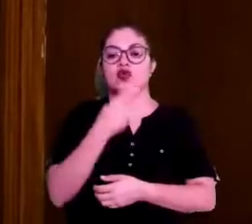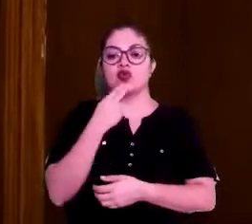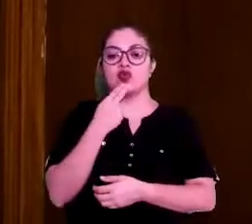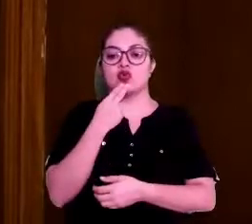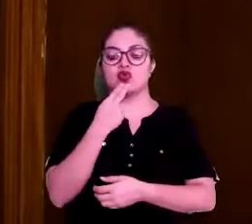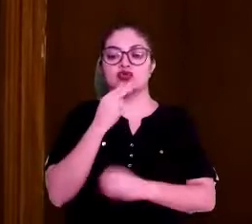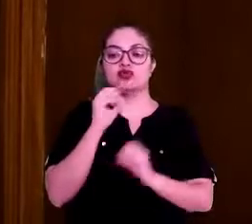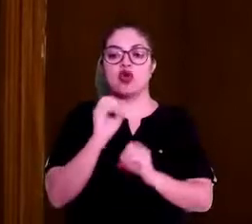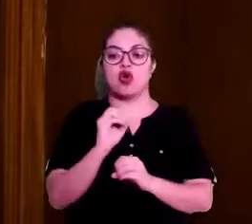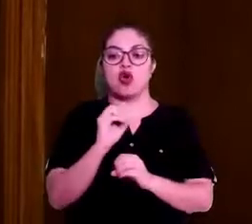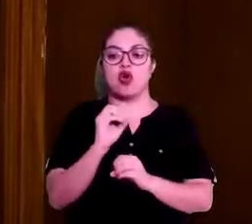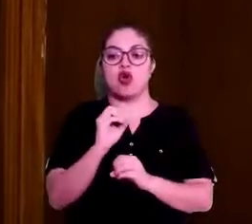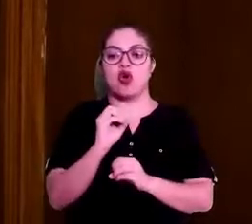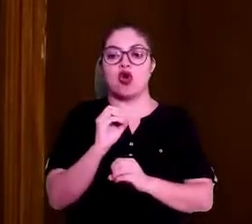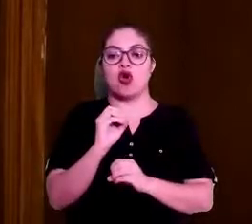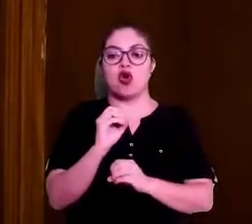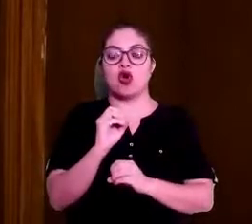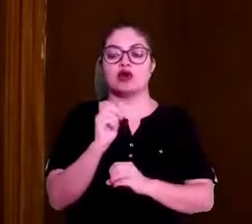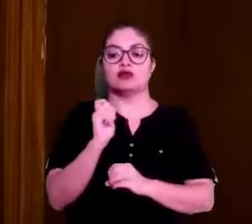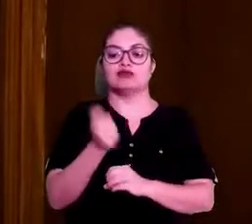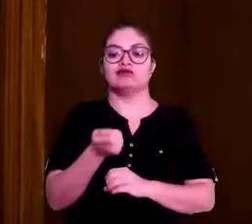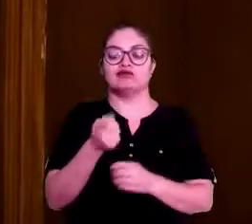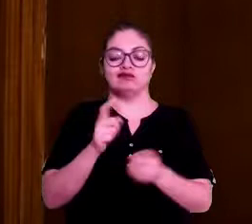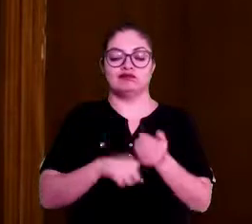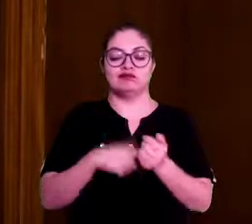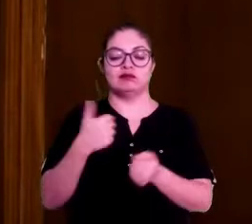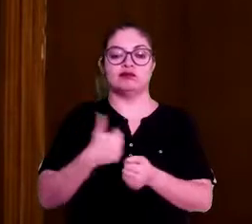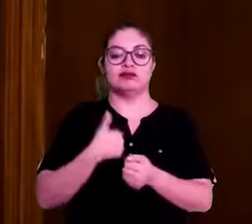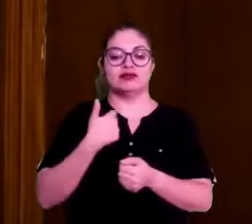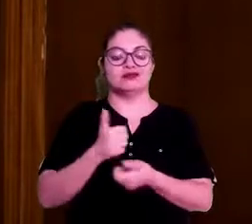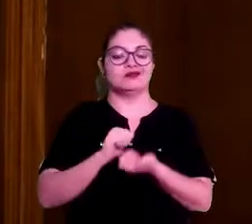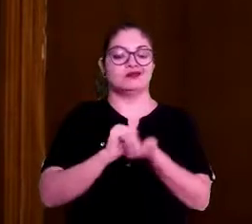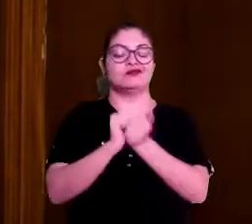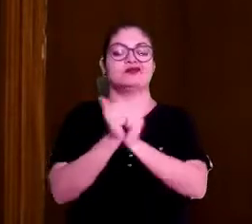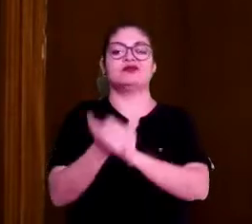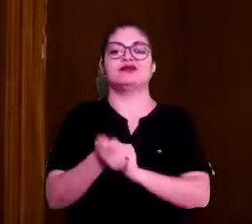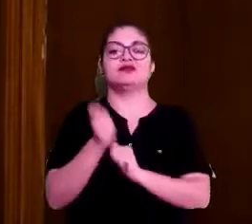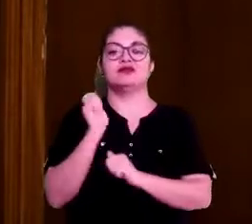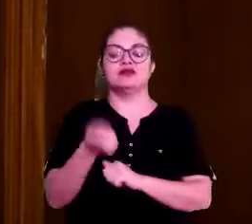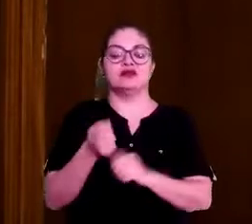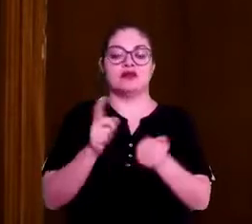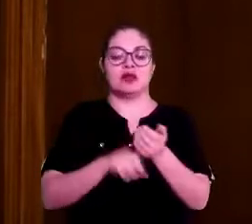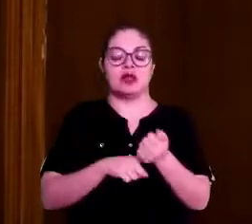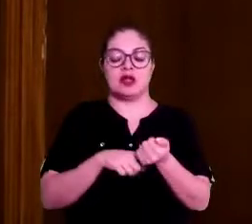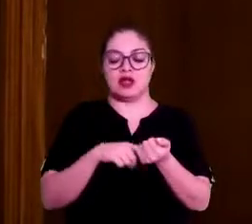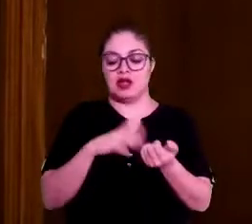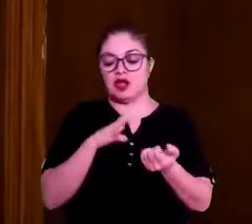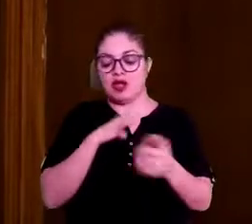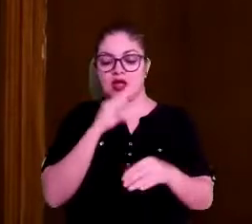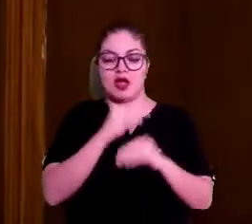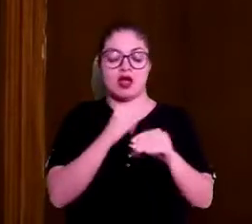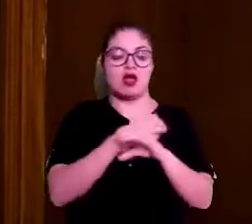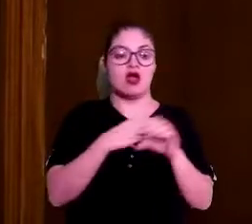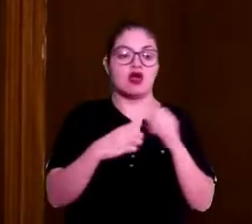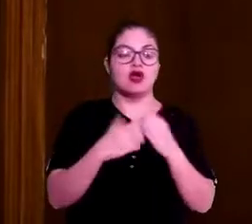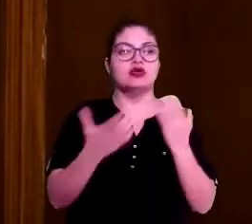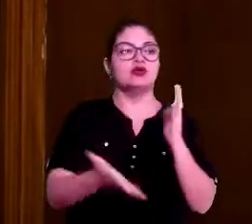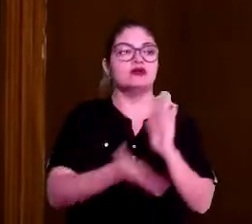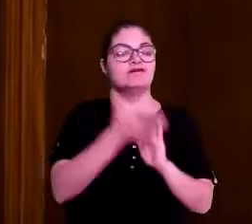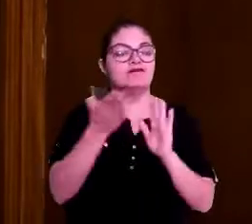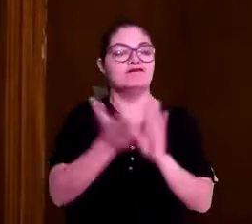o aprovechamientos de suelo generaban efectos en el equipamiento urbano,